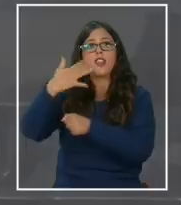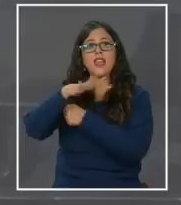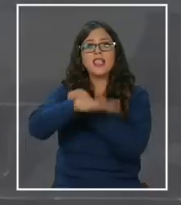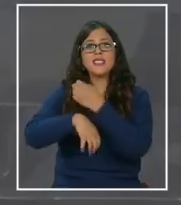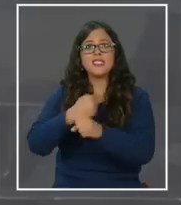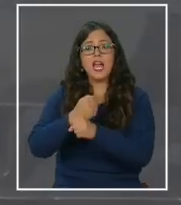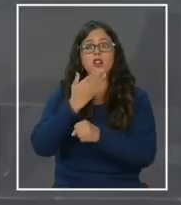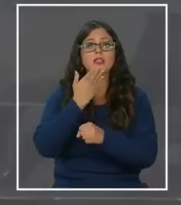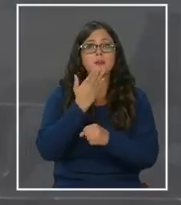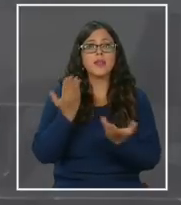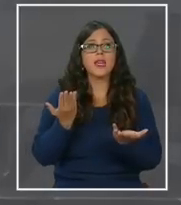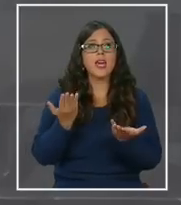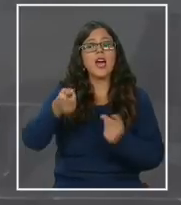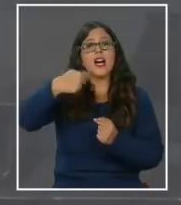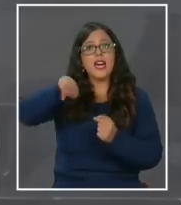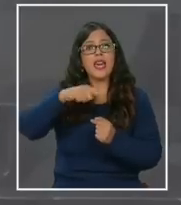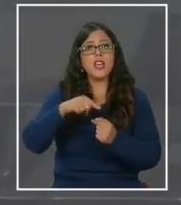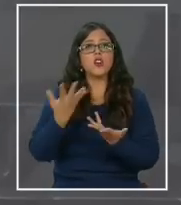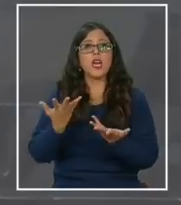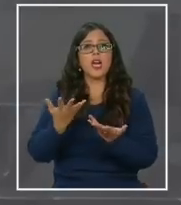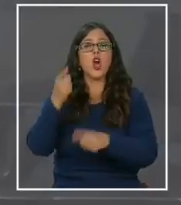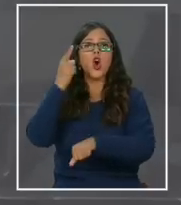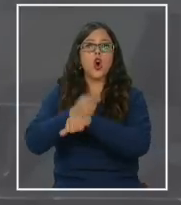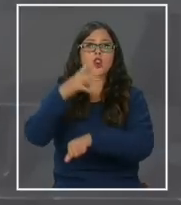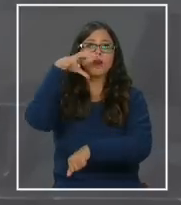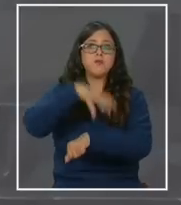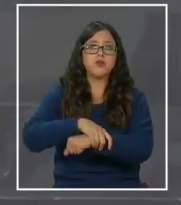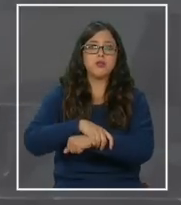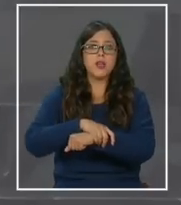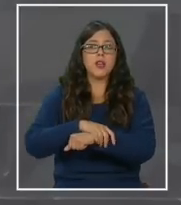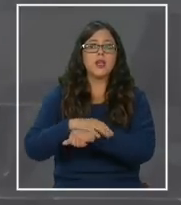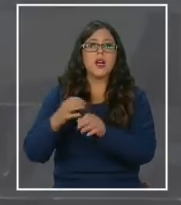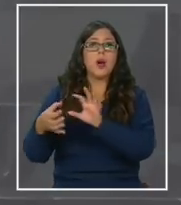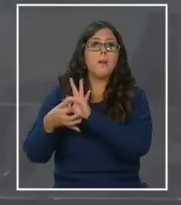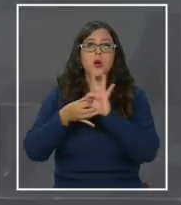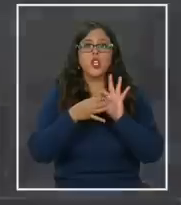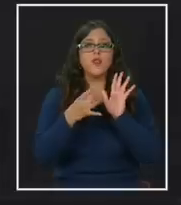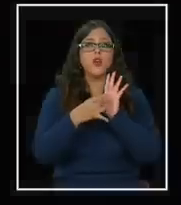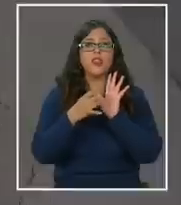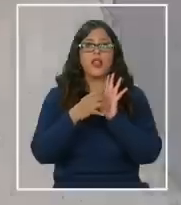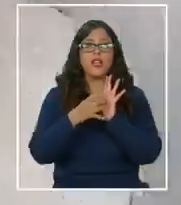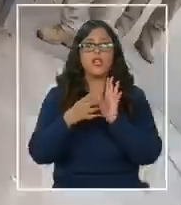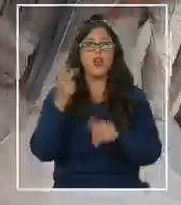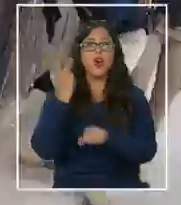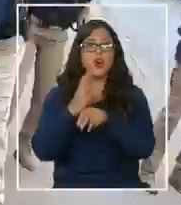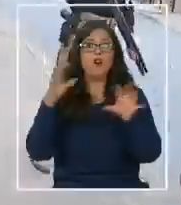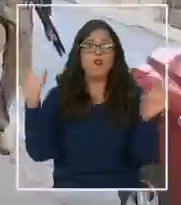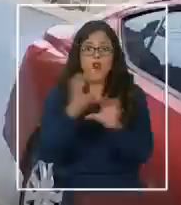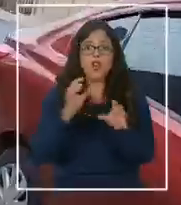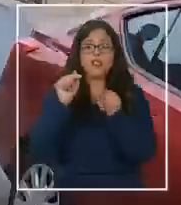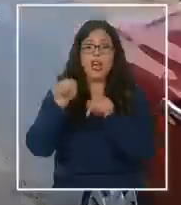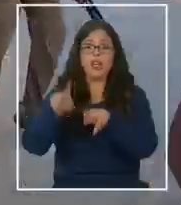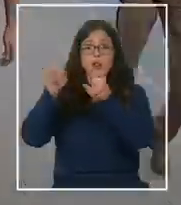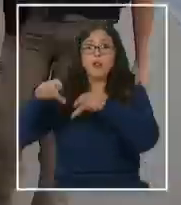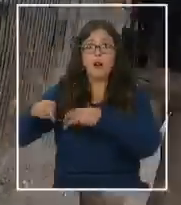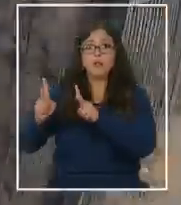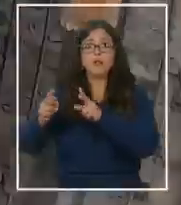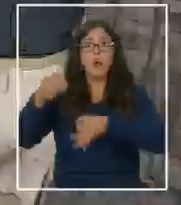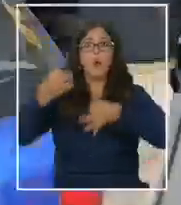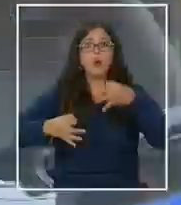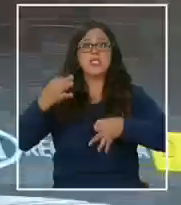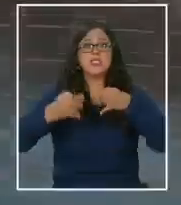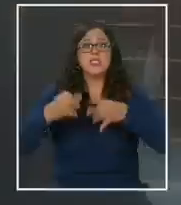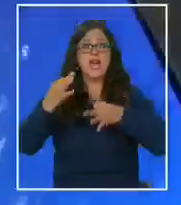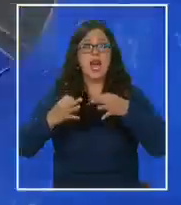Además mantenían orden de aprehensión vigente por el delito de robo con violencia. A través de una autorización judicial de